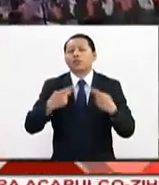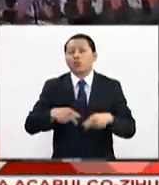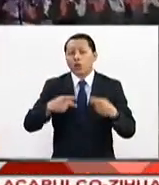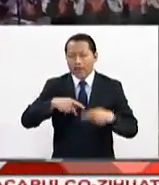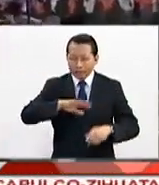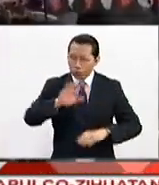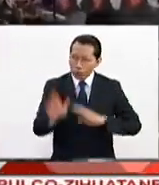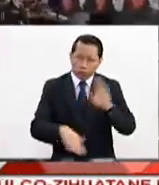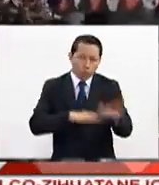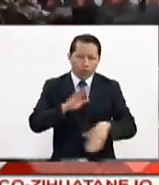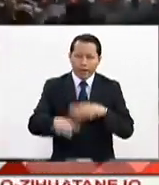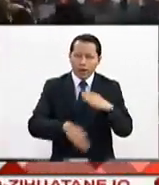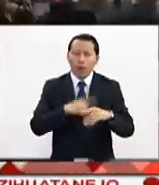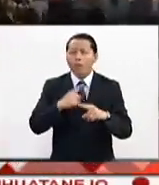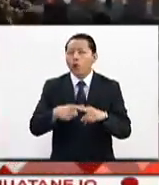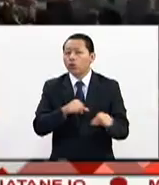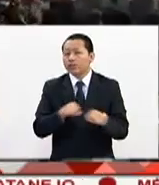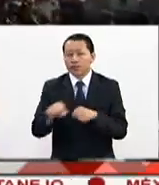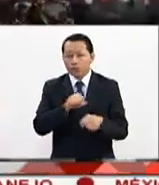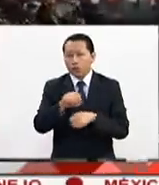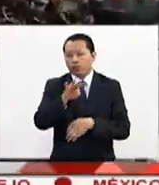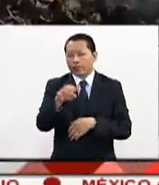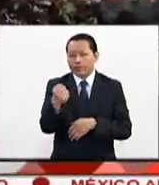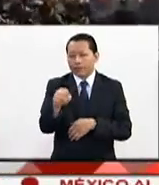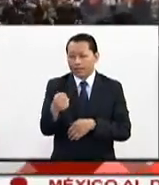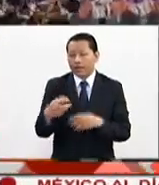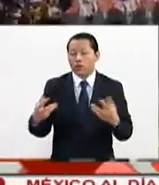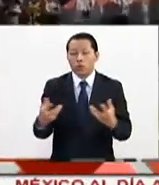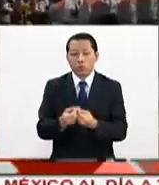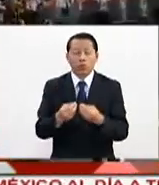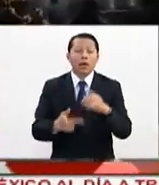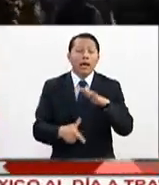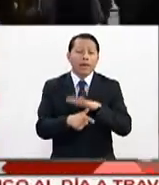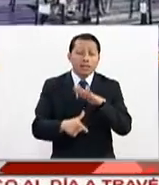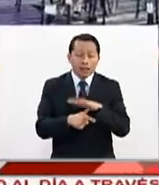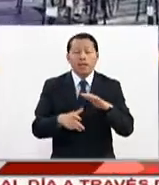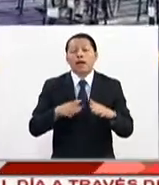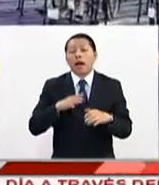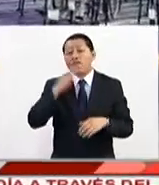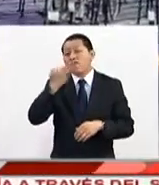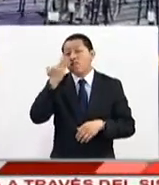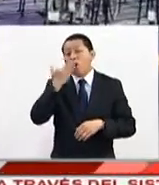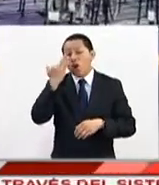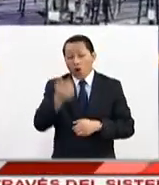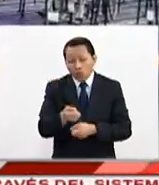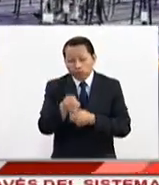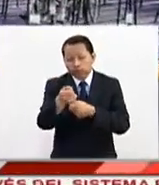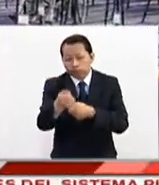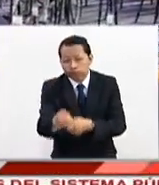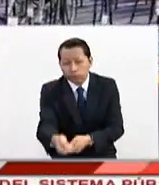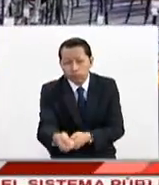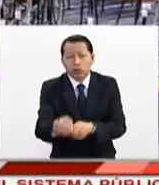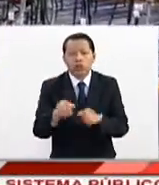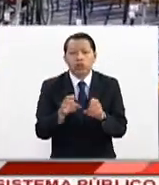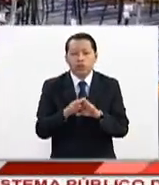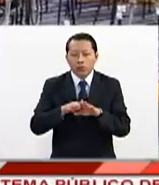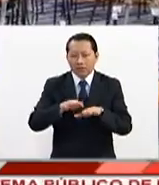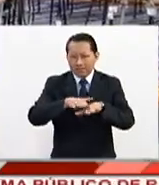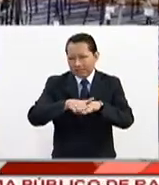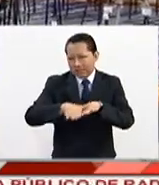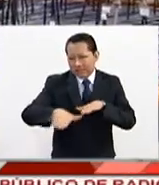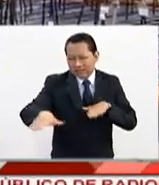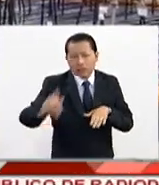perdieron la vida por el sismo del 19 de septiembre. Acompañado por su gabinete, colocó un ramo de flores sobre un tapete de acerrín con la